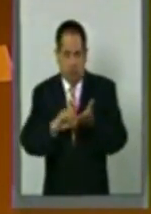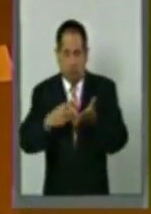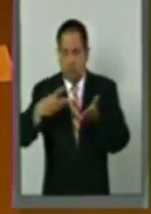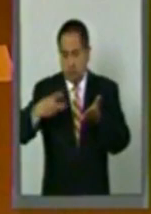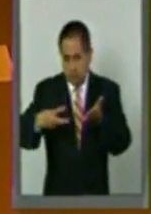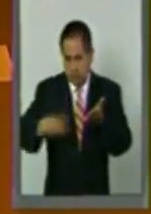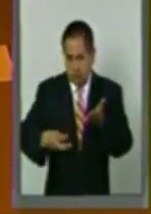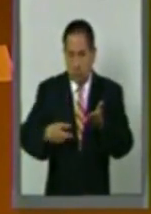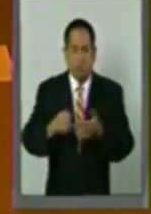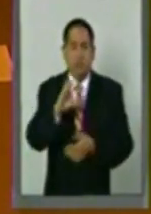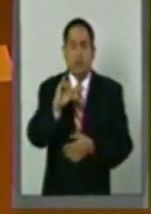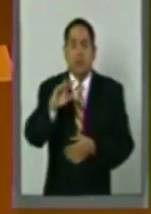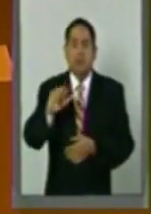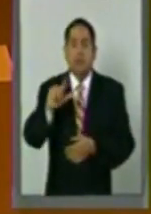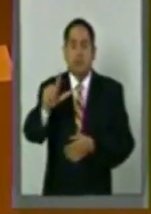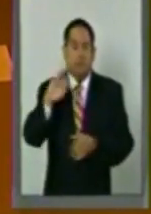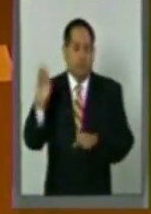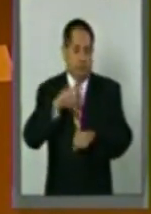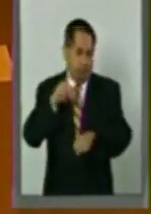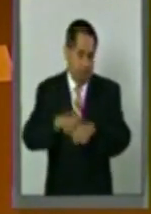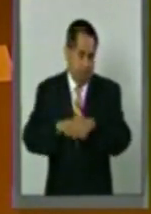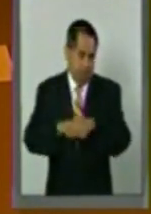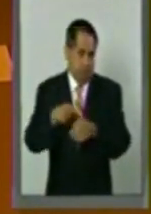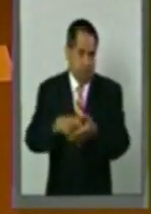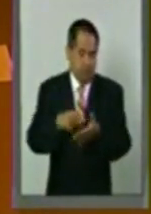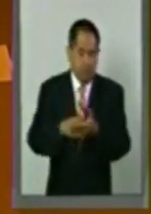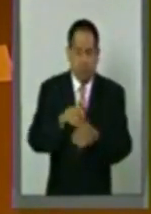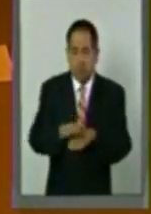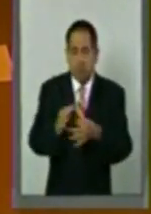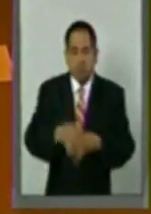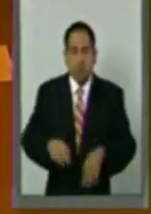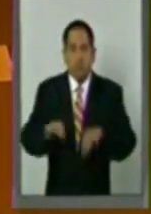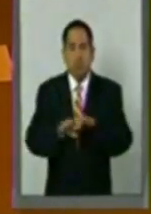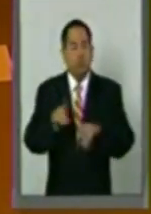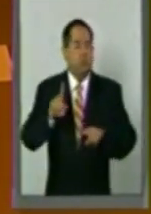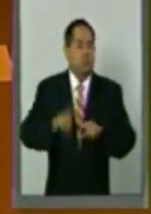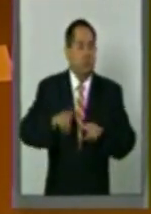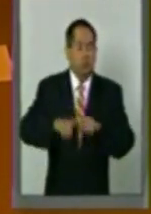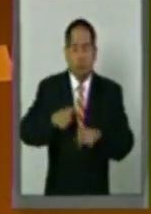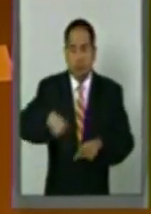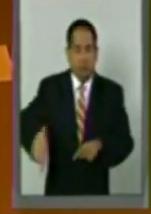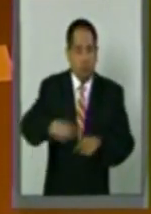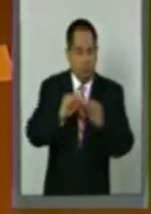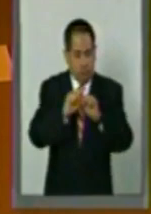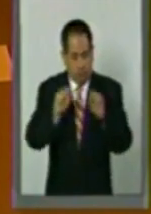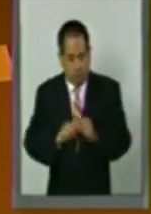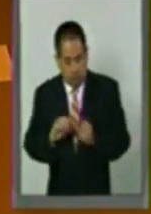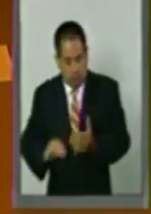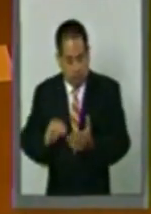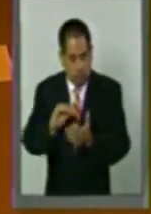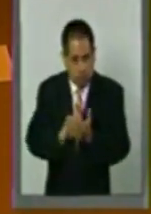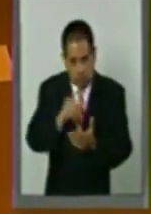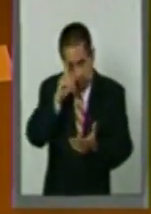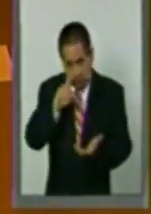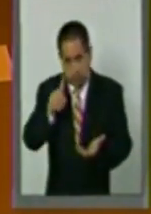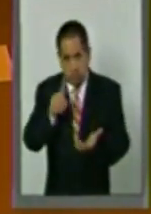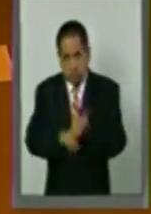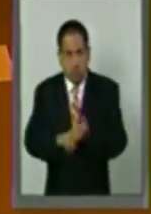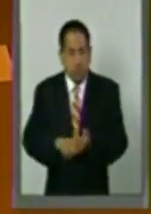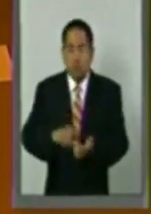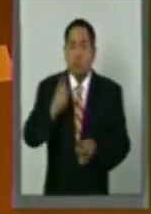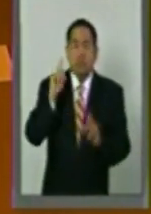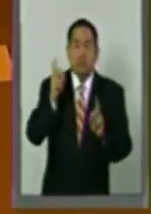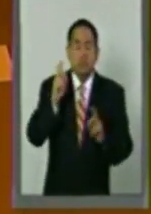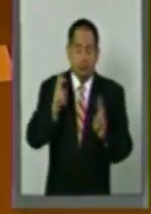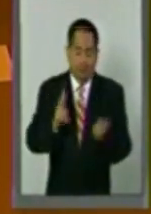Código Civil Federal, referente a la relevancia que debe tener en nuestro sistema jurídico y judicial el interés superior de